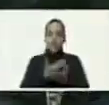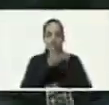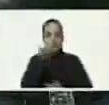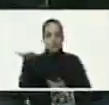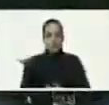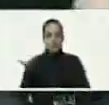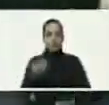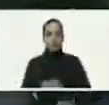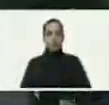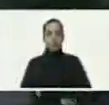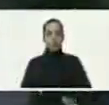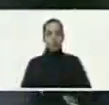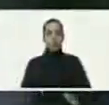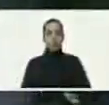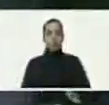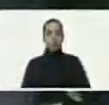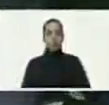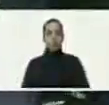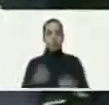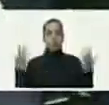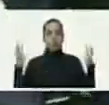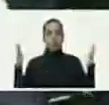todos.